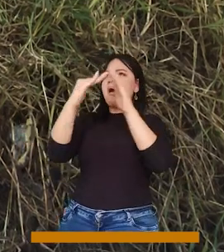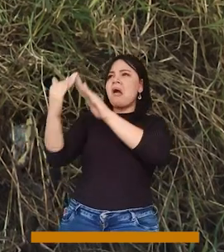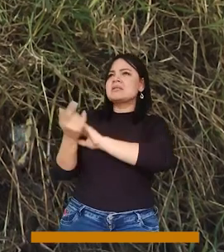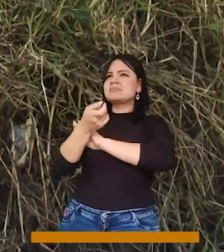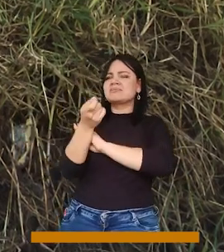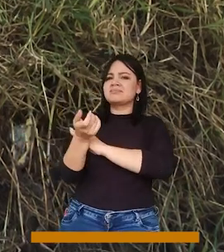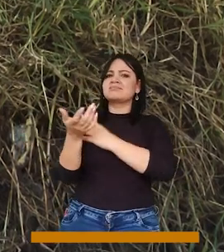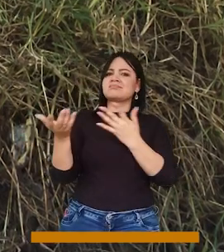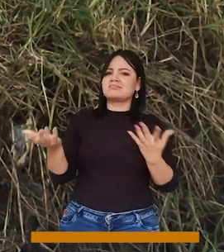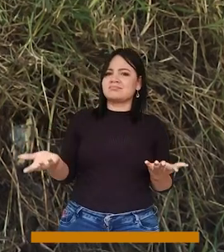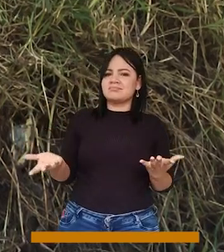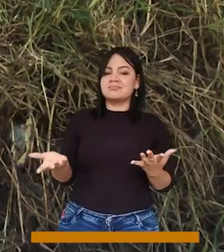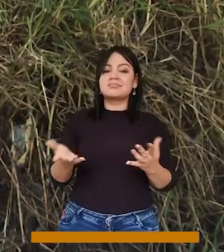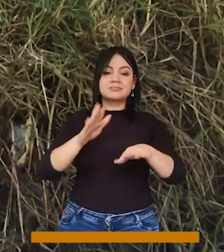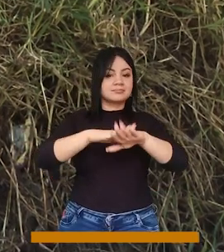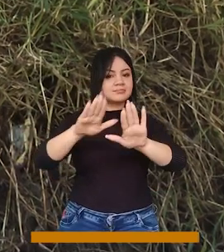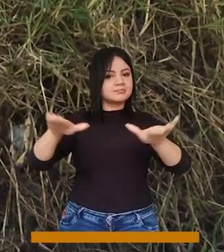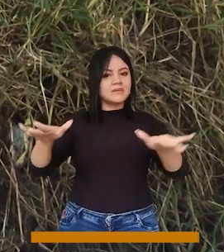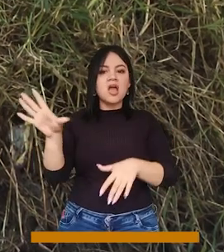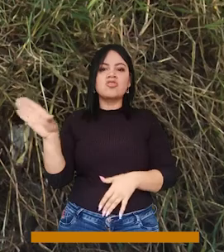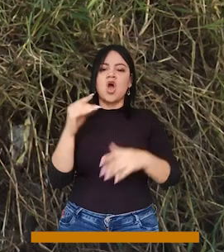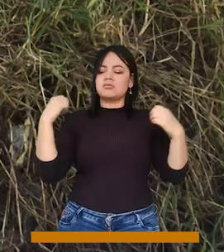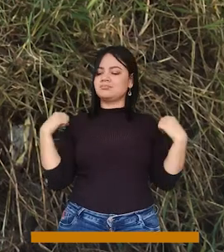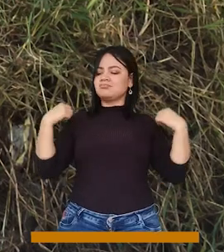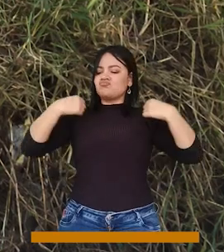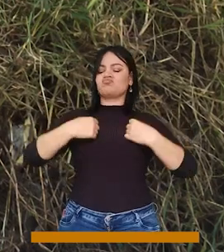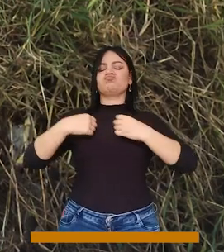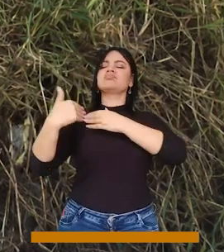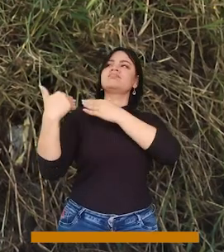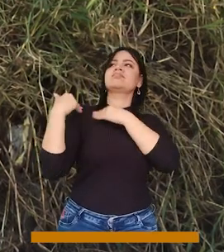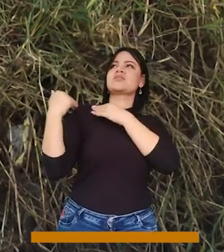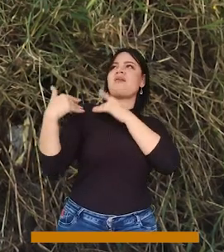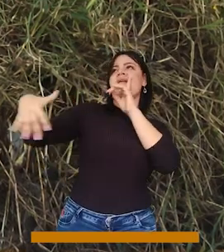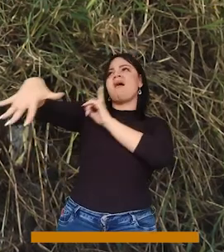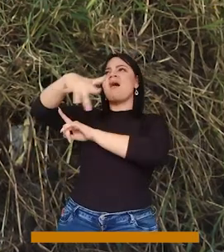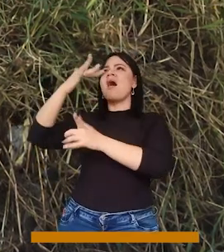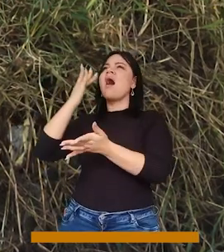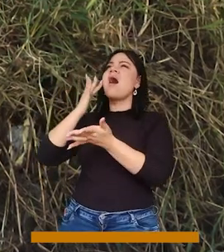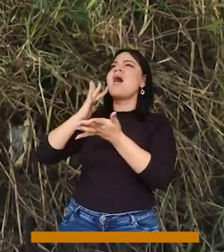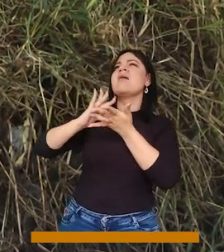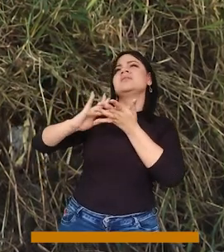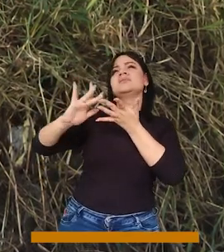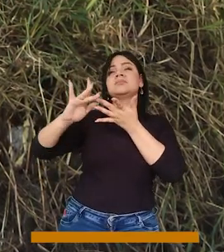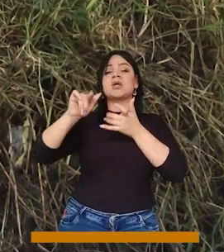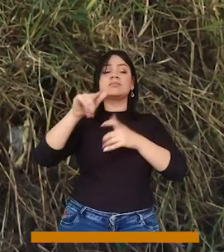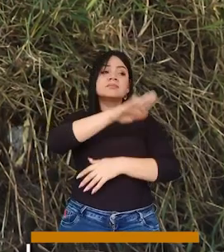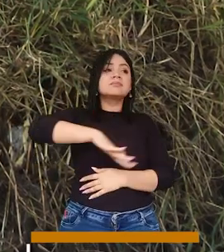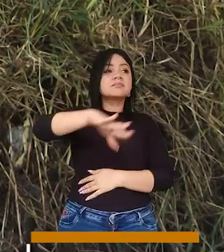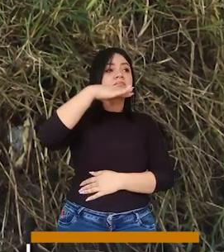cuadras? De manera que el mensaje es muy claro. Todos pongámonos la camiseta, cuidemos el medio ambiente